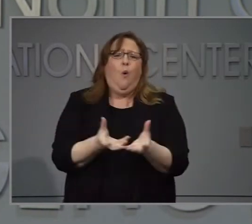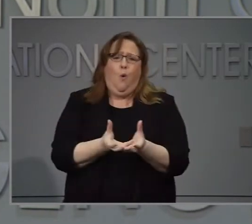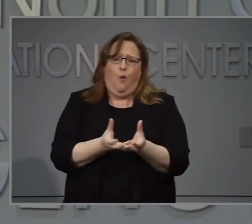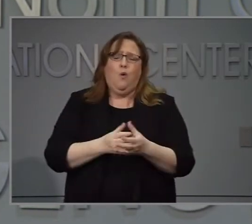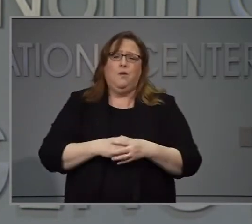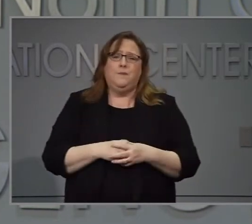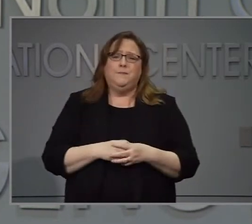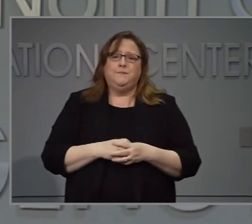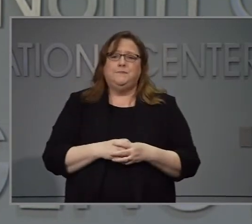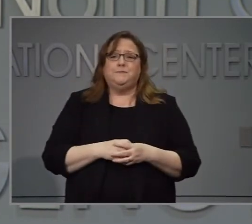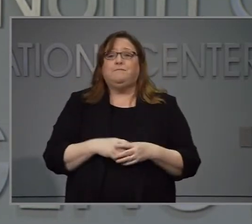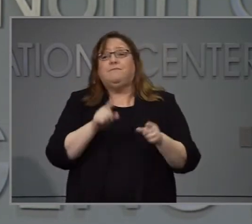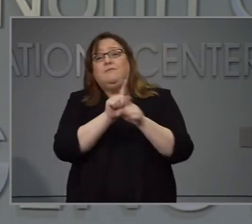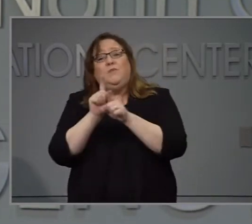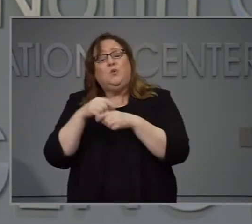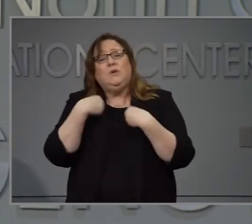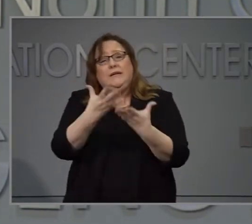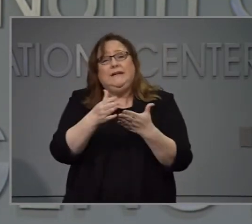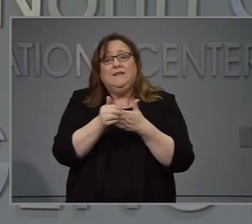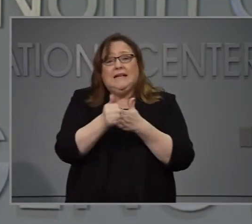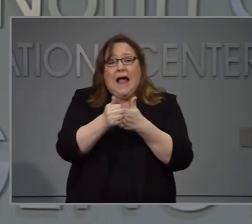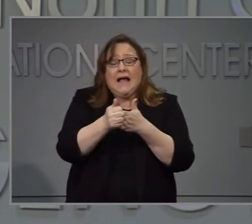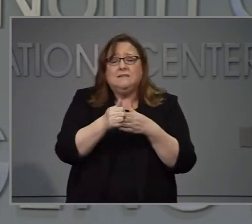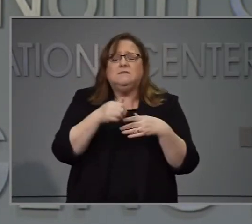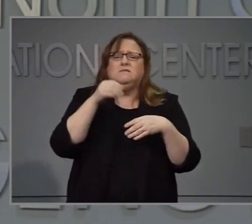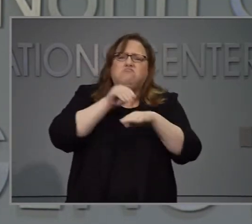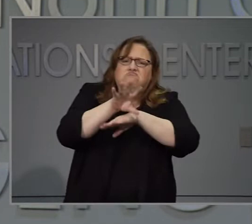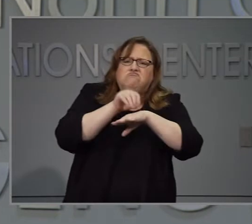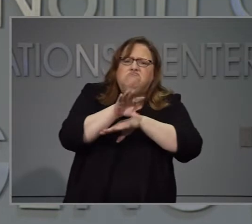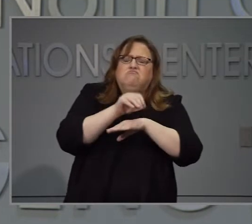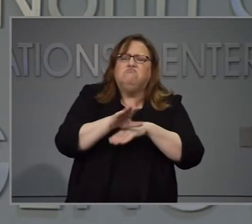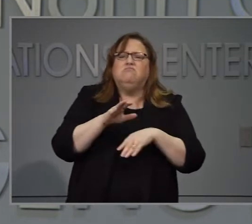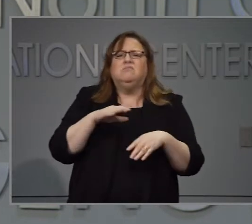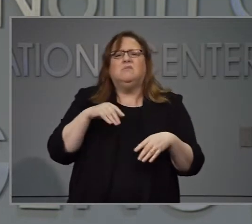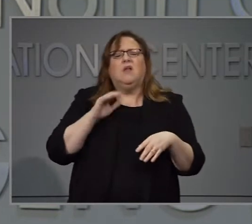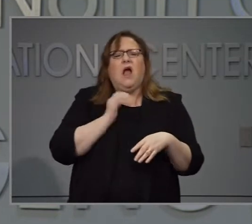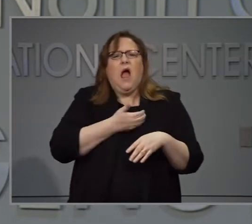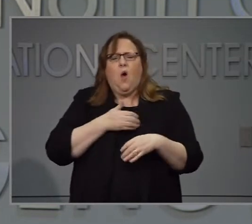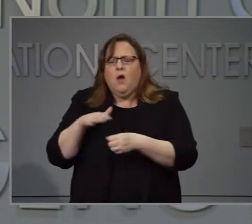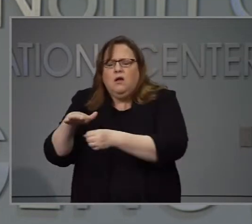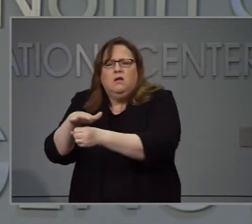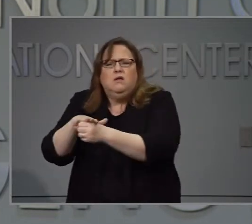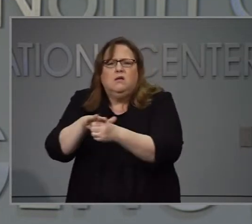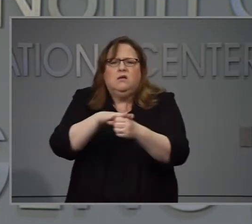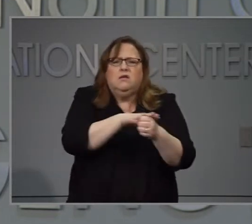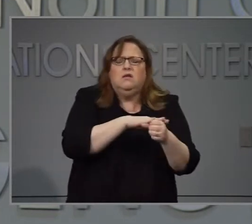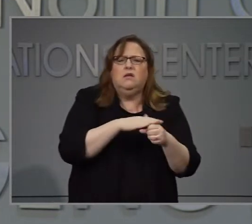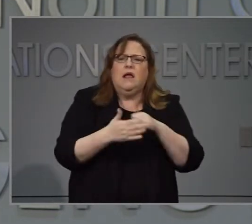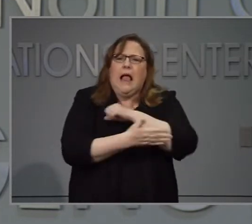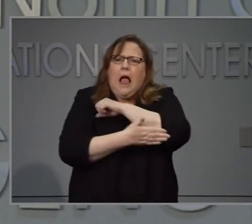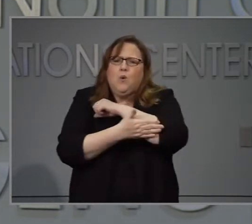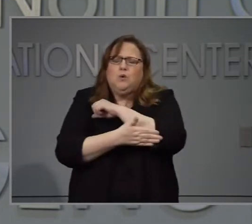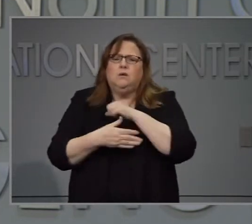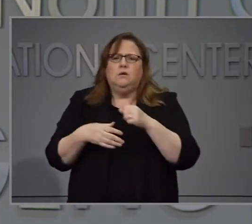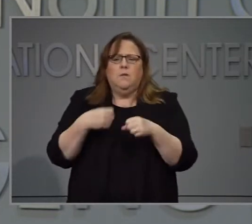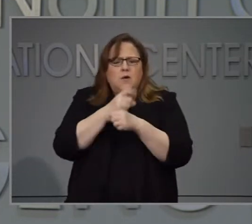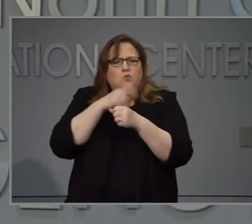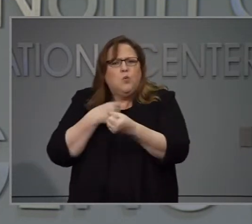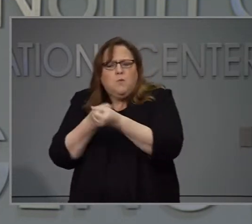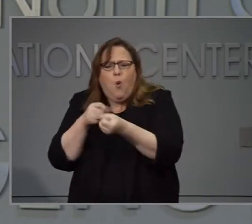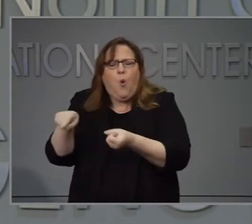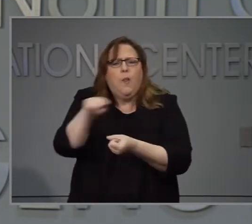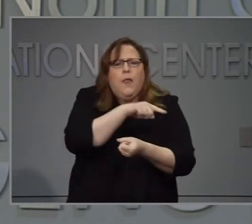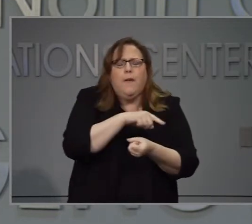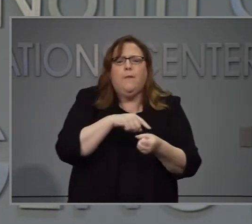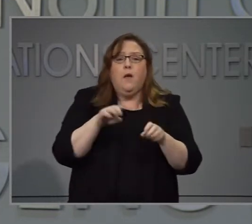de la persona y también está bien hemos relajado los documentos de guía para nuestros aliados